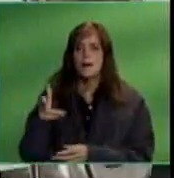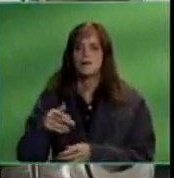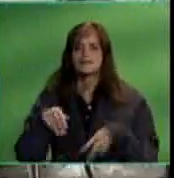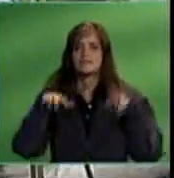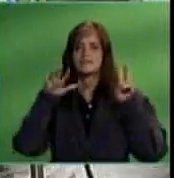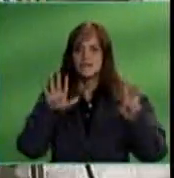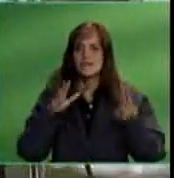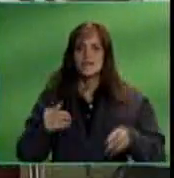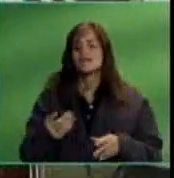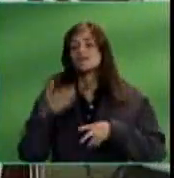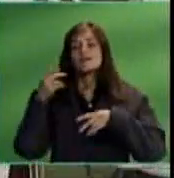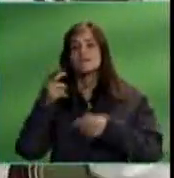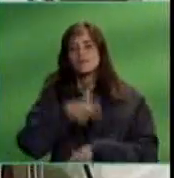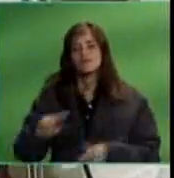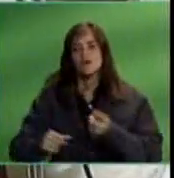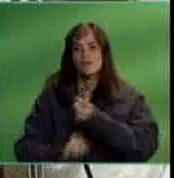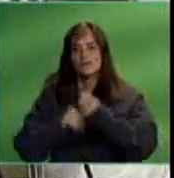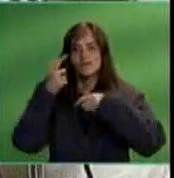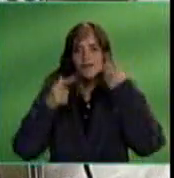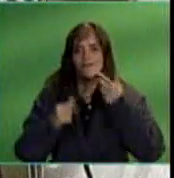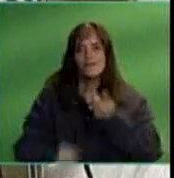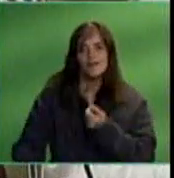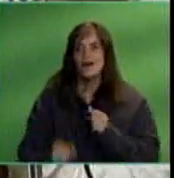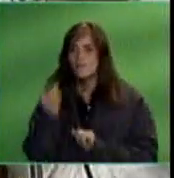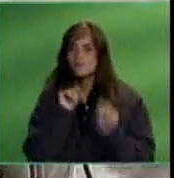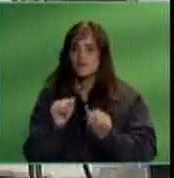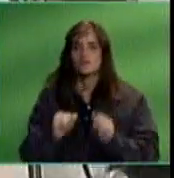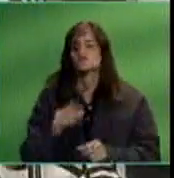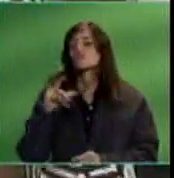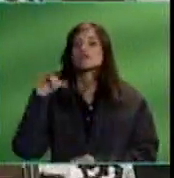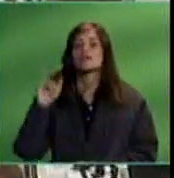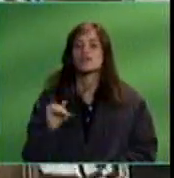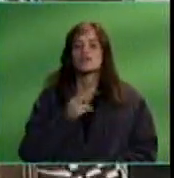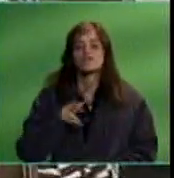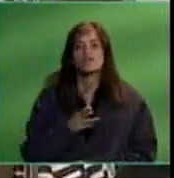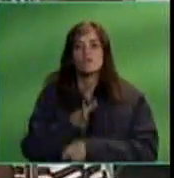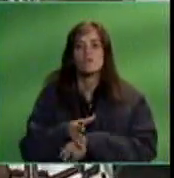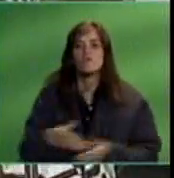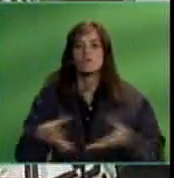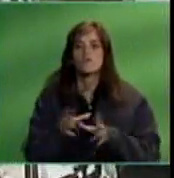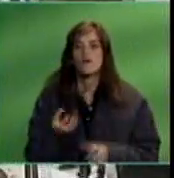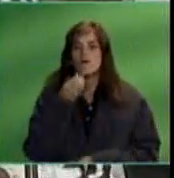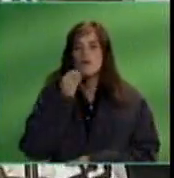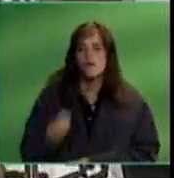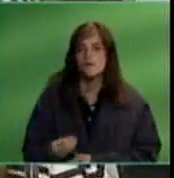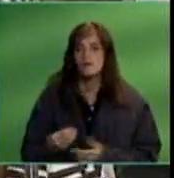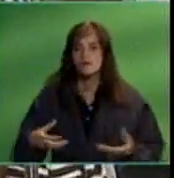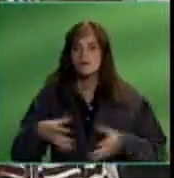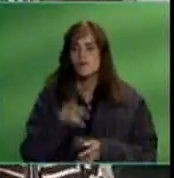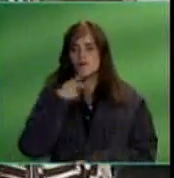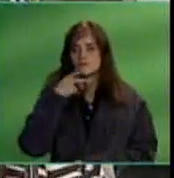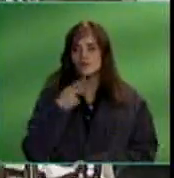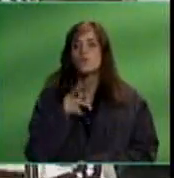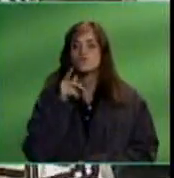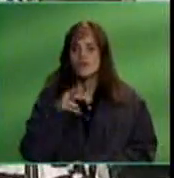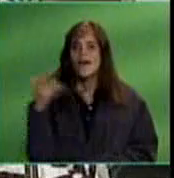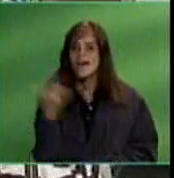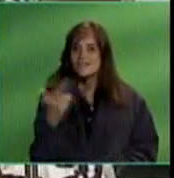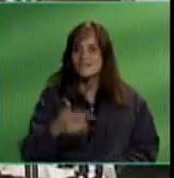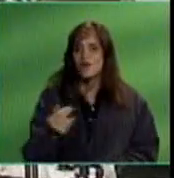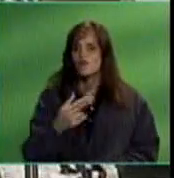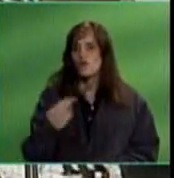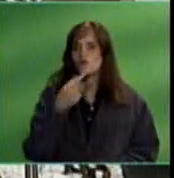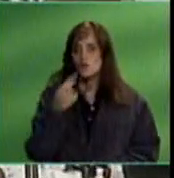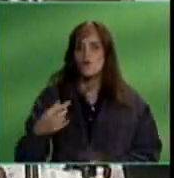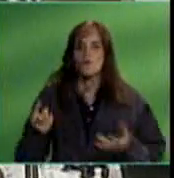estaban defendiendo los cdi nosotros de Aquí vamos al velorio de un compañero de la juventud del partido que ustedes asesinaron cuando hablo de ustedes no